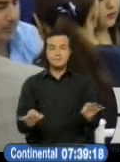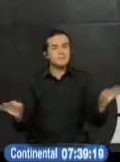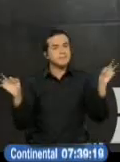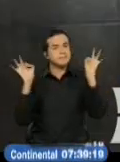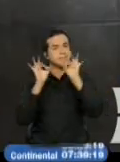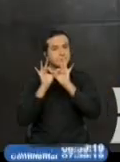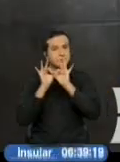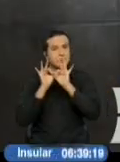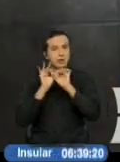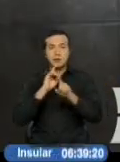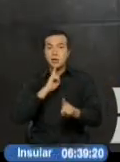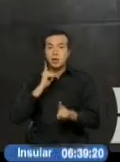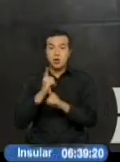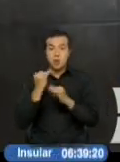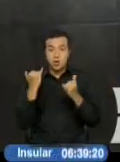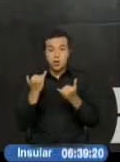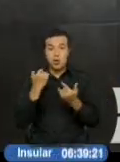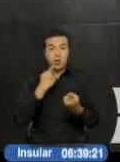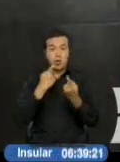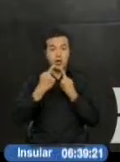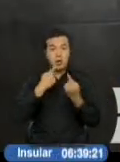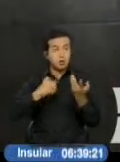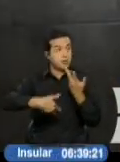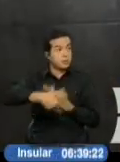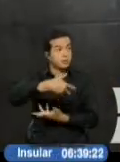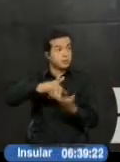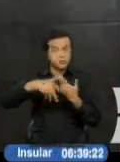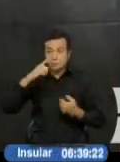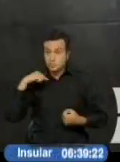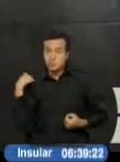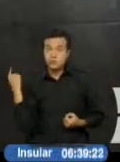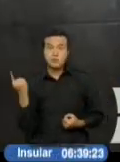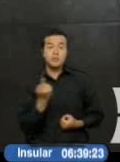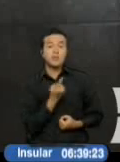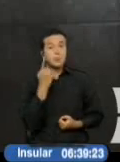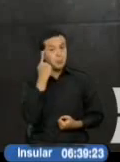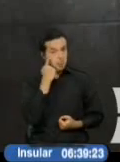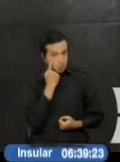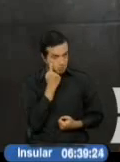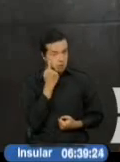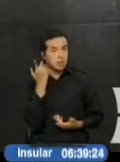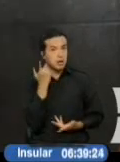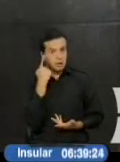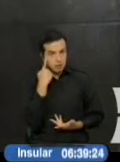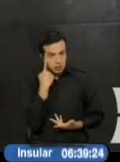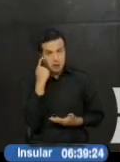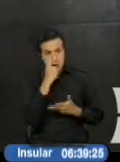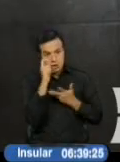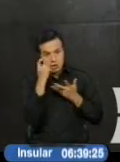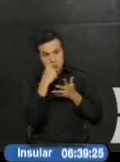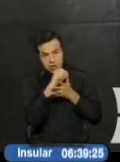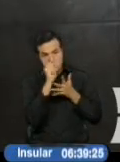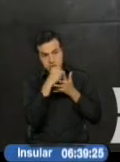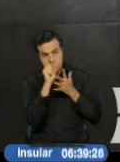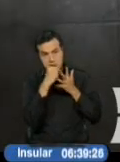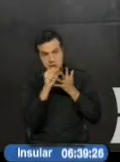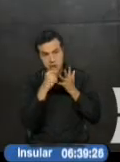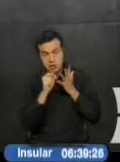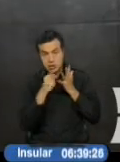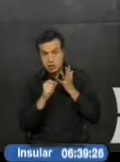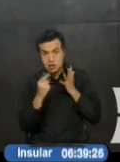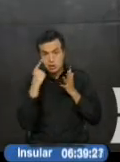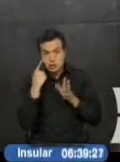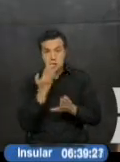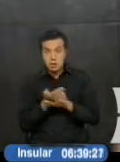oportuno. Justamente en estas mesas de diálogo es donde nosotros podemos ver todas las necesidades ya y en sí presentarla